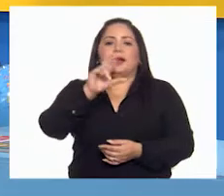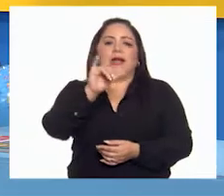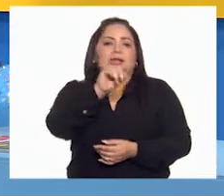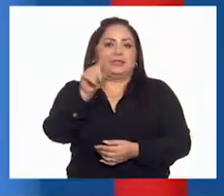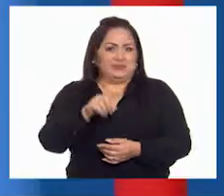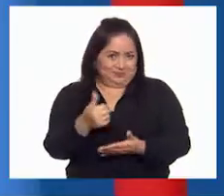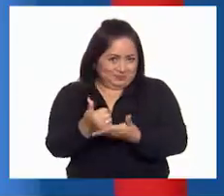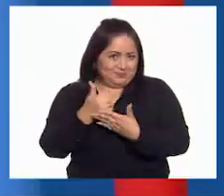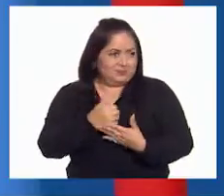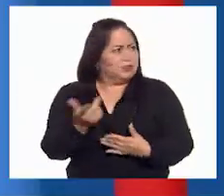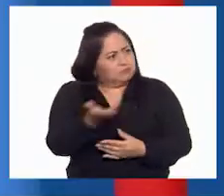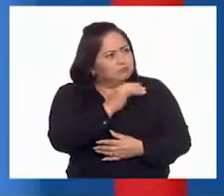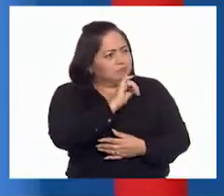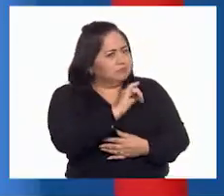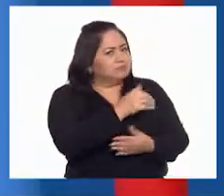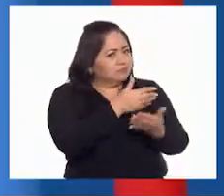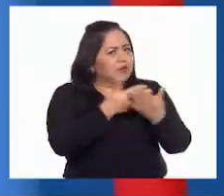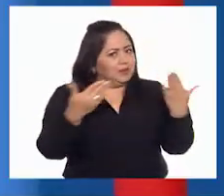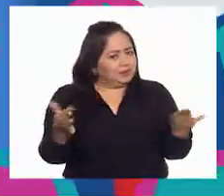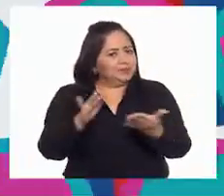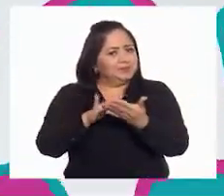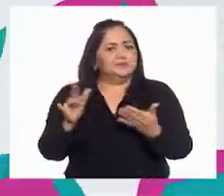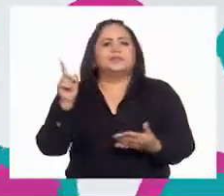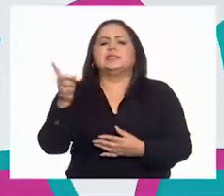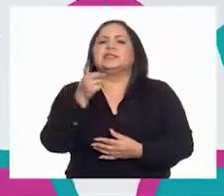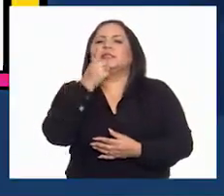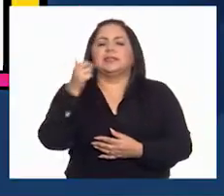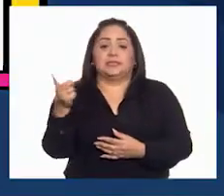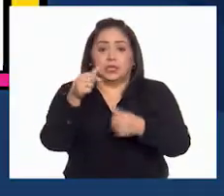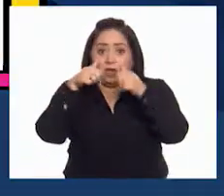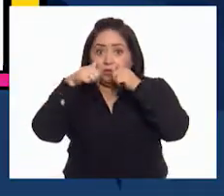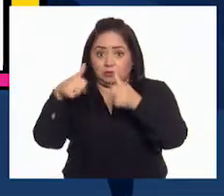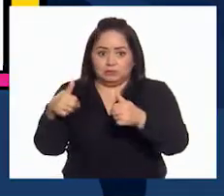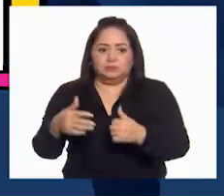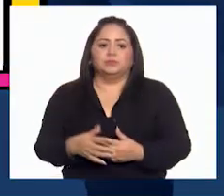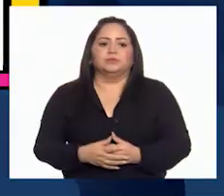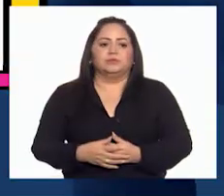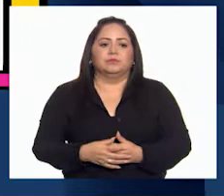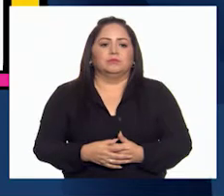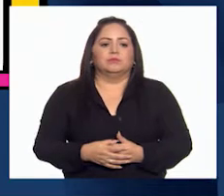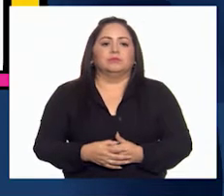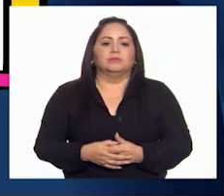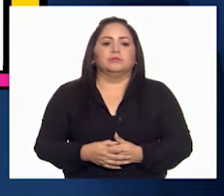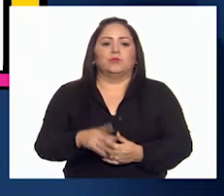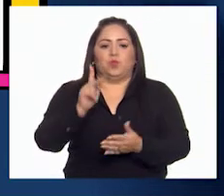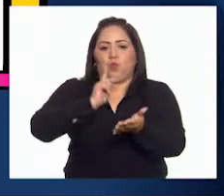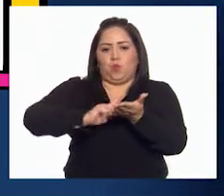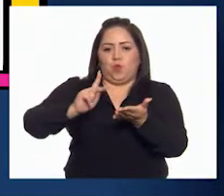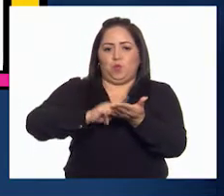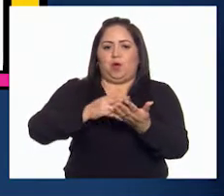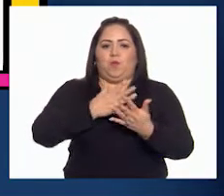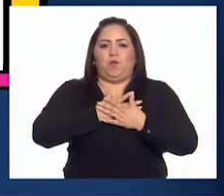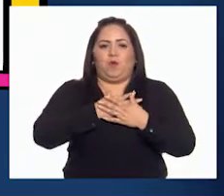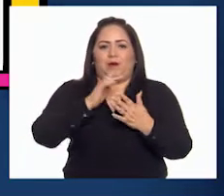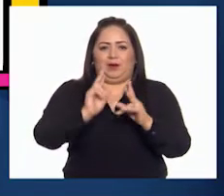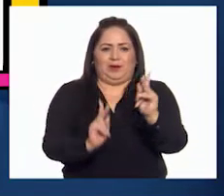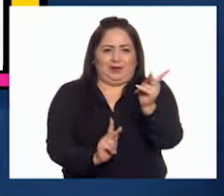ayudas? Por supuesto, Gaby. Dice así, pongan atención. Poema de Amorosa